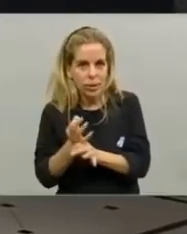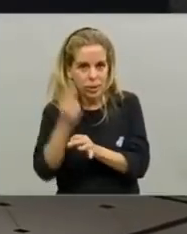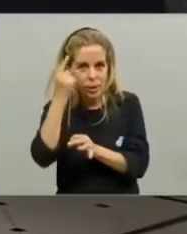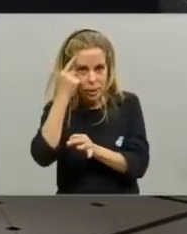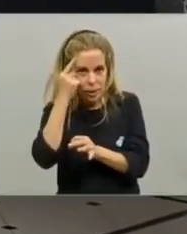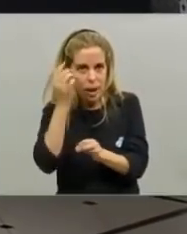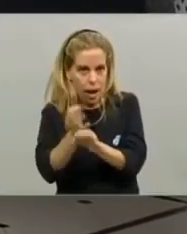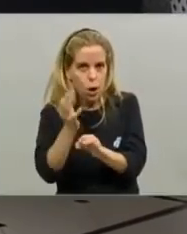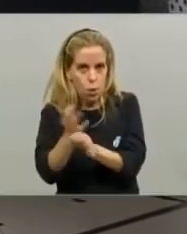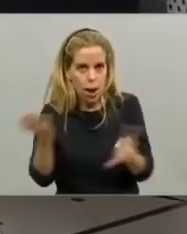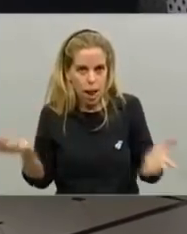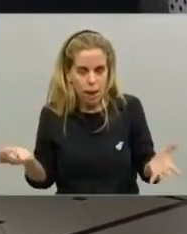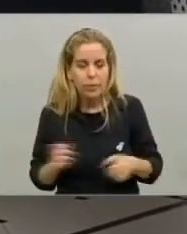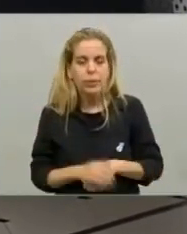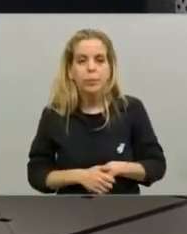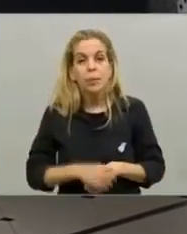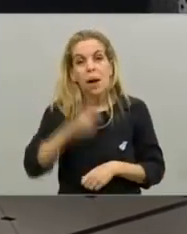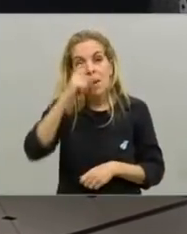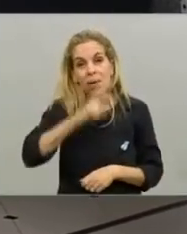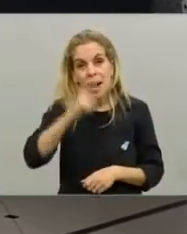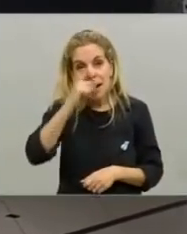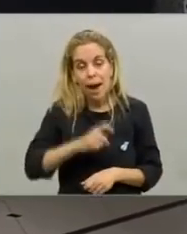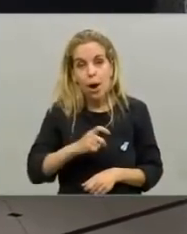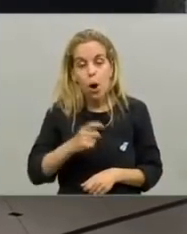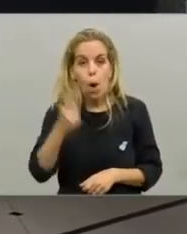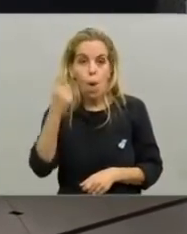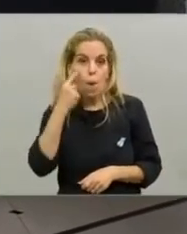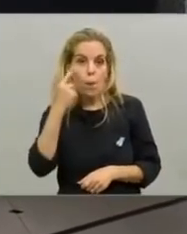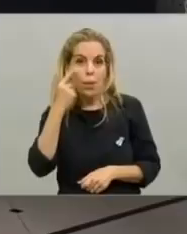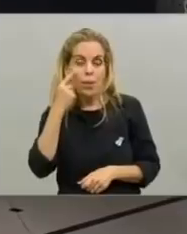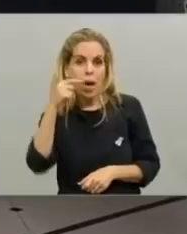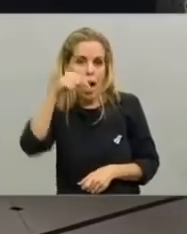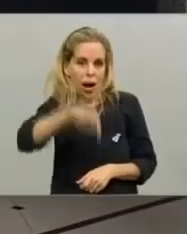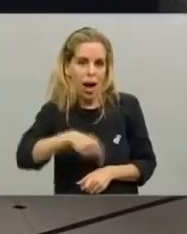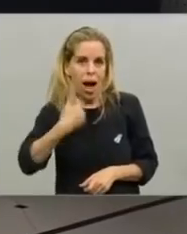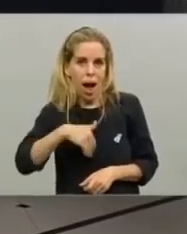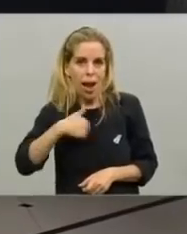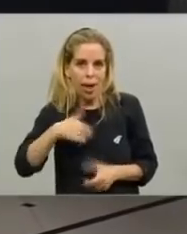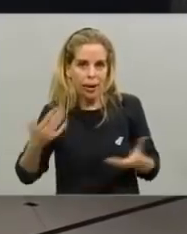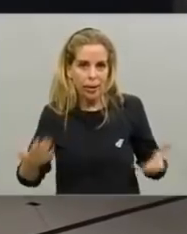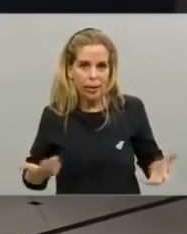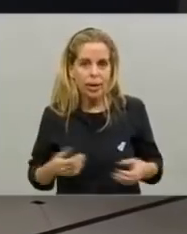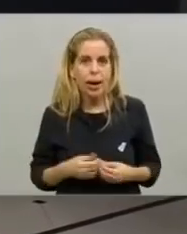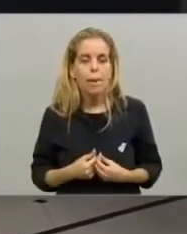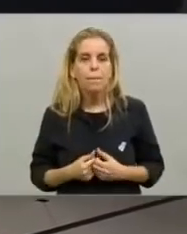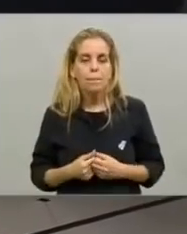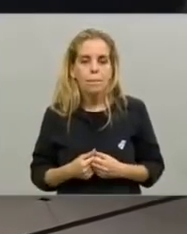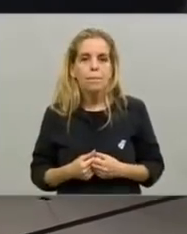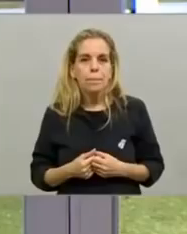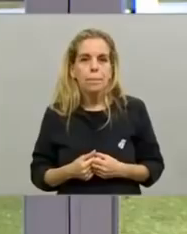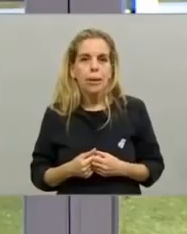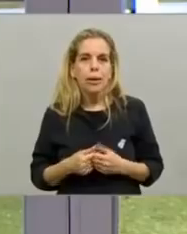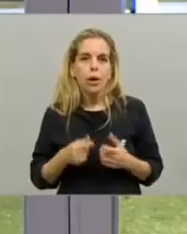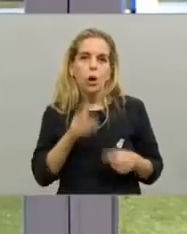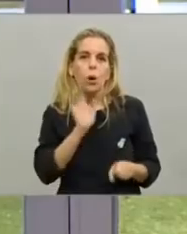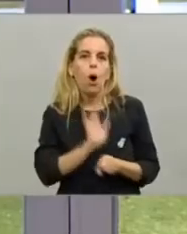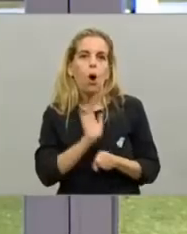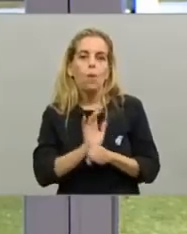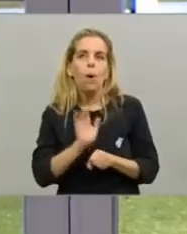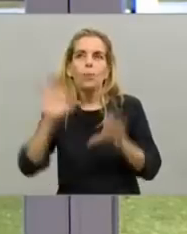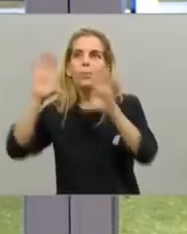Y como vivía acá, en la Argentina, donde el mundo se termina,